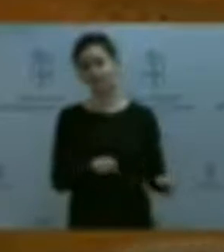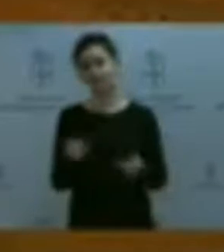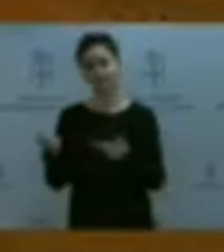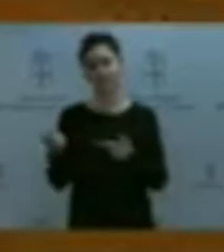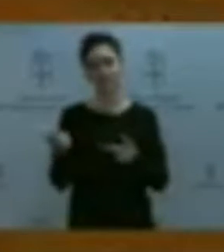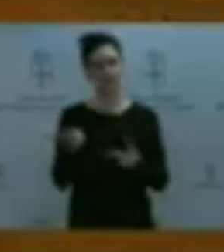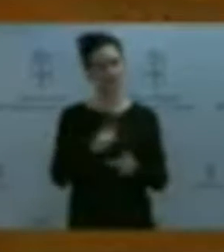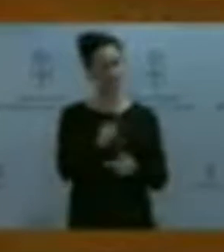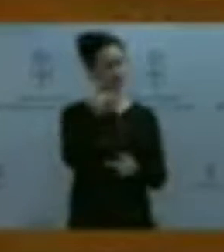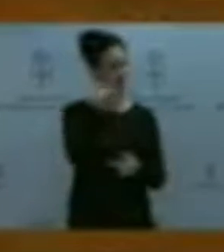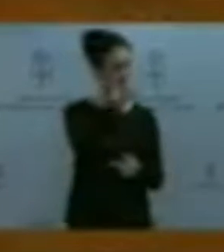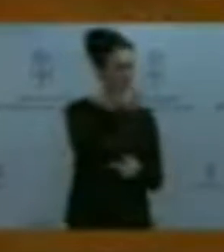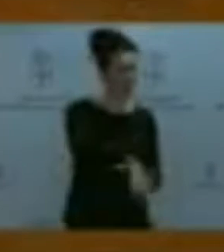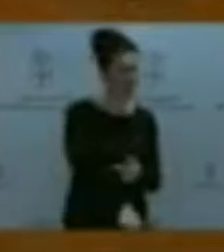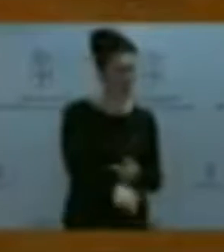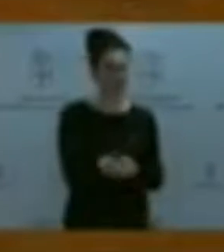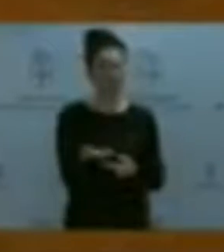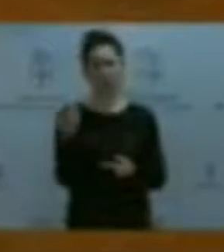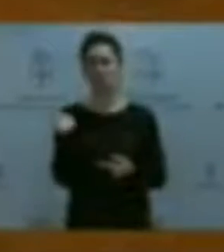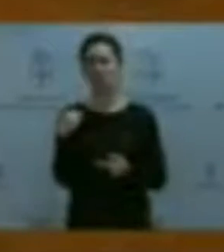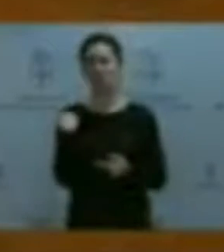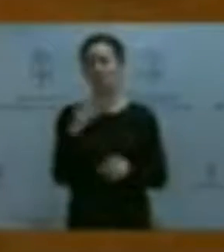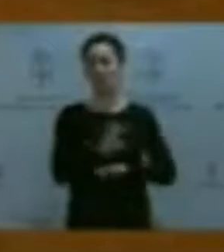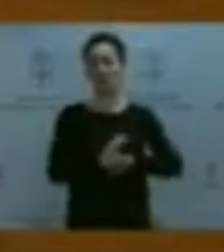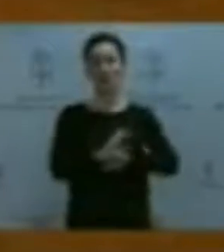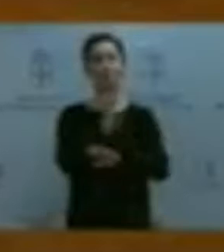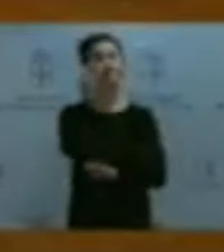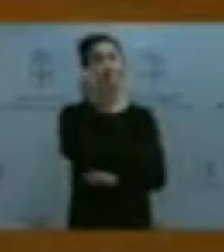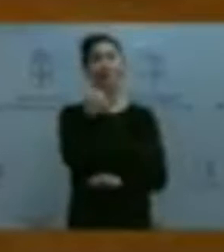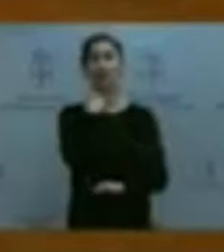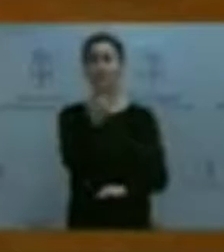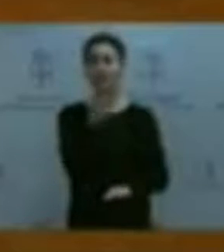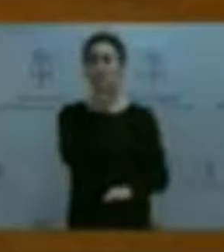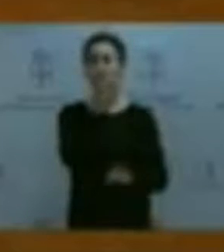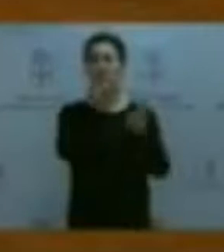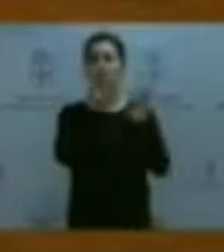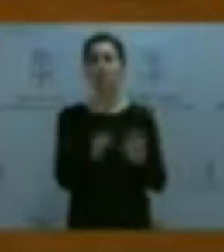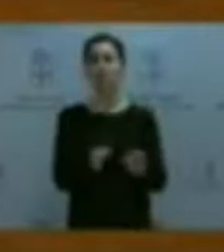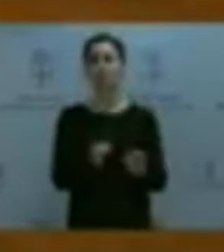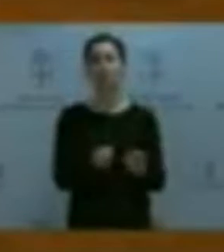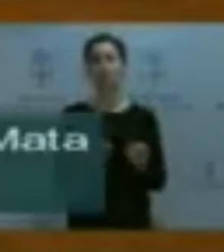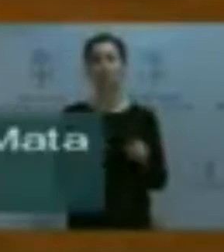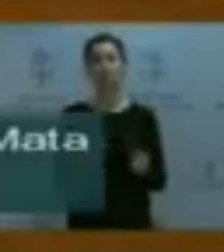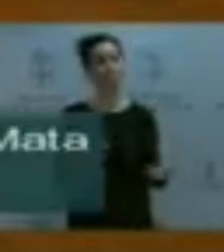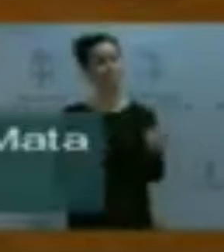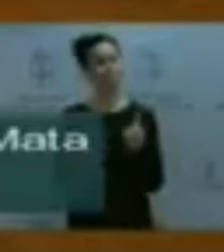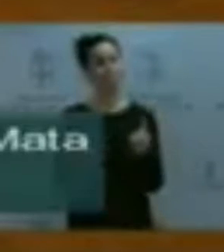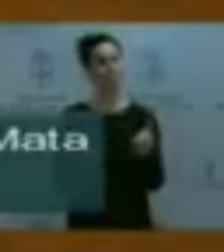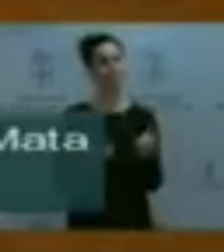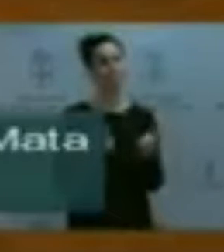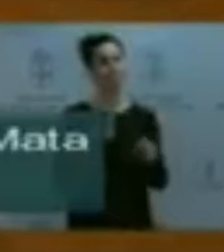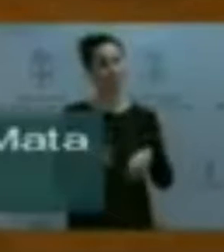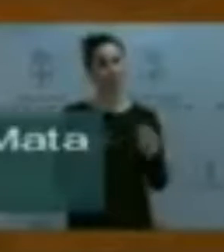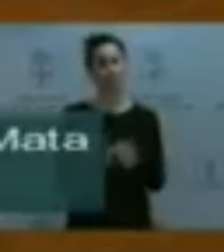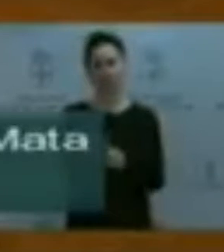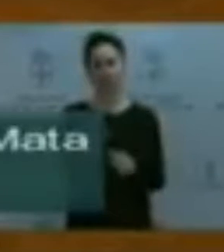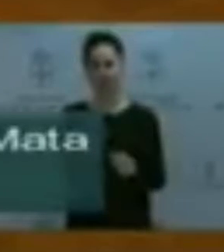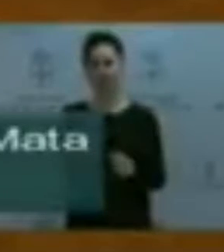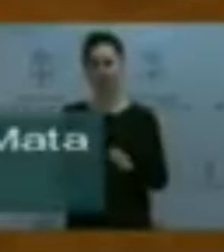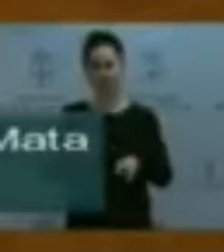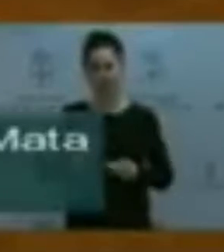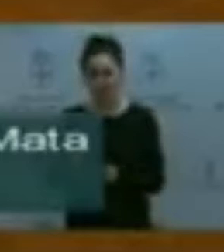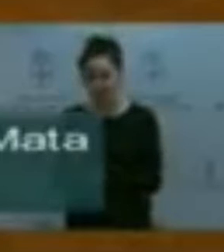otra consejera, porque cada vez me mandan a un miembro del Gobierno distinto para contestar esta pregunta del viejo UCA. Yo hay veces que me